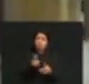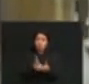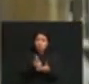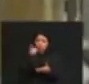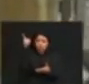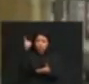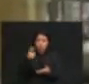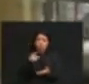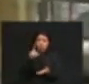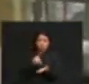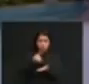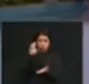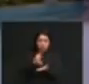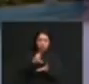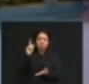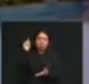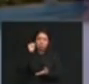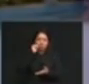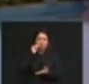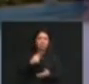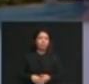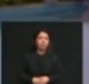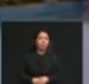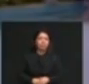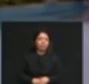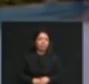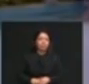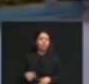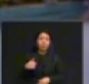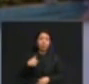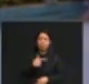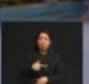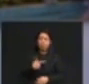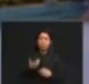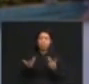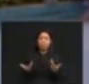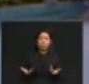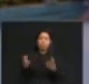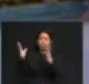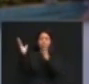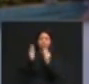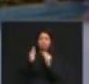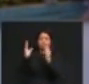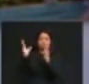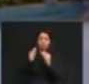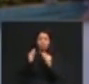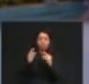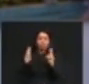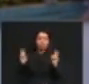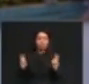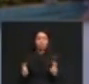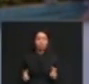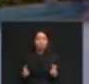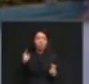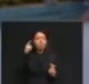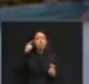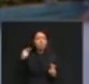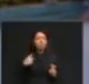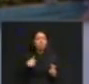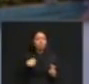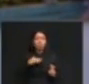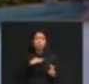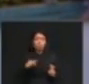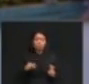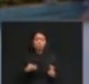daño que tengan. Lo que más me gusta es de que nos enseñan muchas cosas sobresalir y nos enseñan cosas